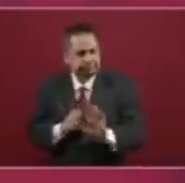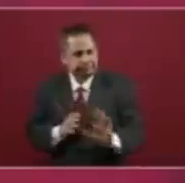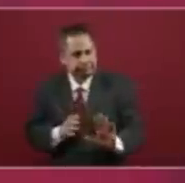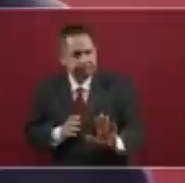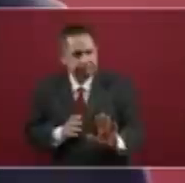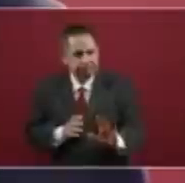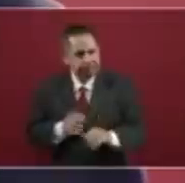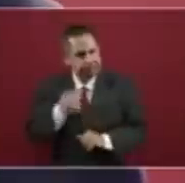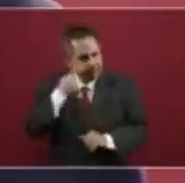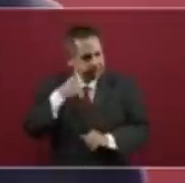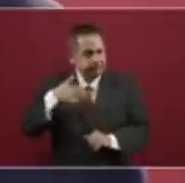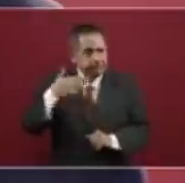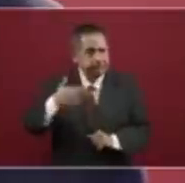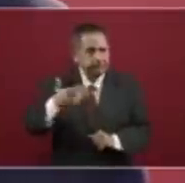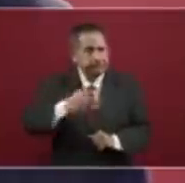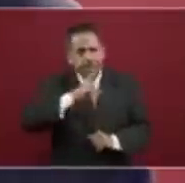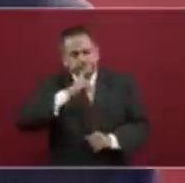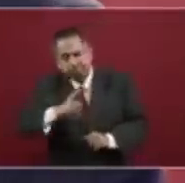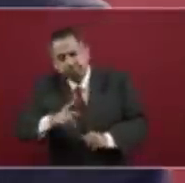los resultados.